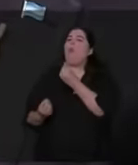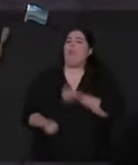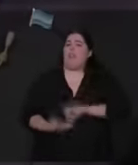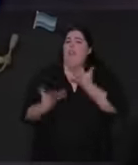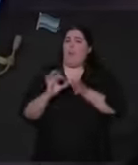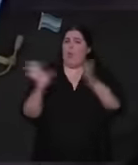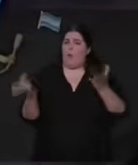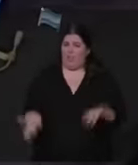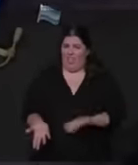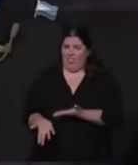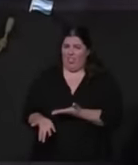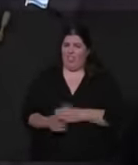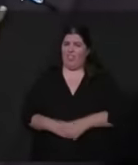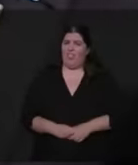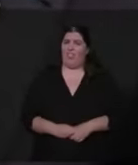¿no?,